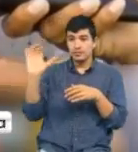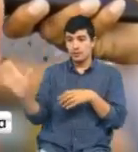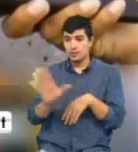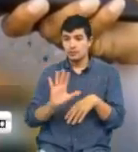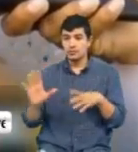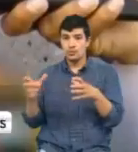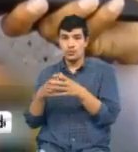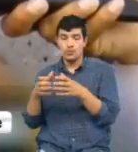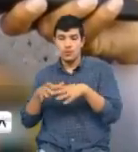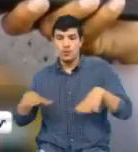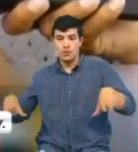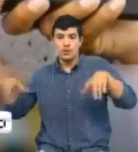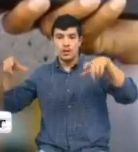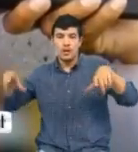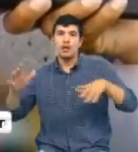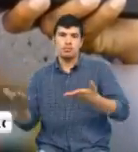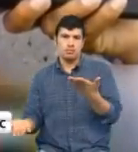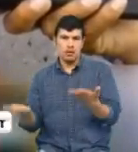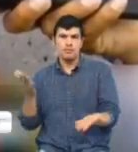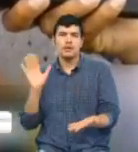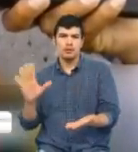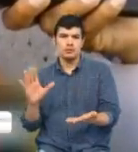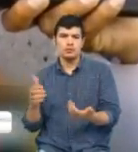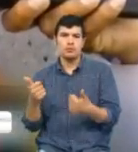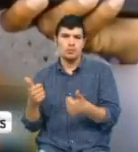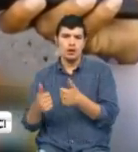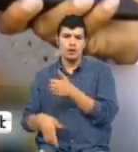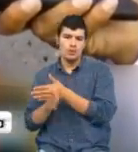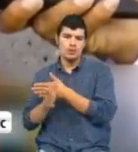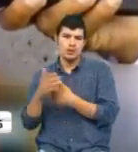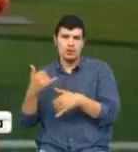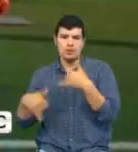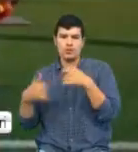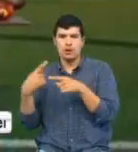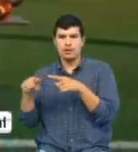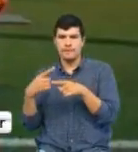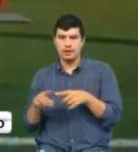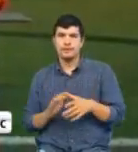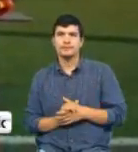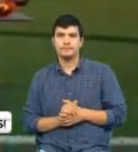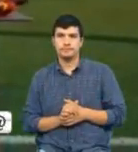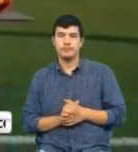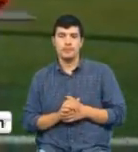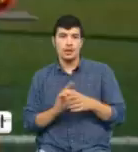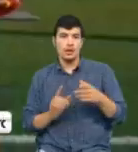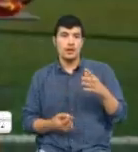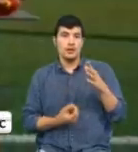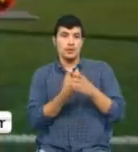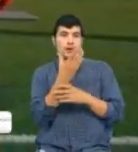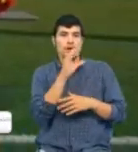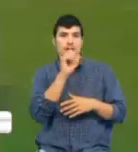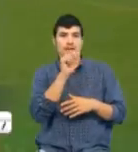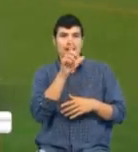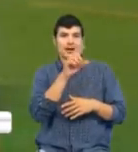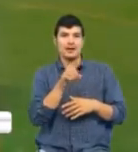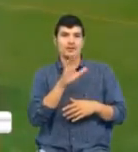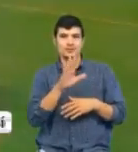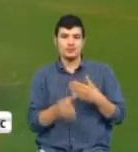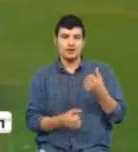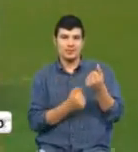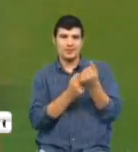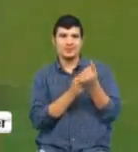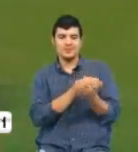en la cancha depende mucho de que hayan jugado permanentemente varios partidos, ¿no? La principal novedad será Carlos Lizarazo, reciente refuerzo que